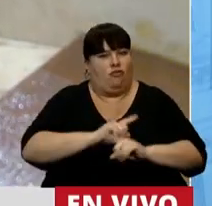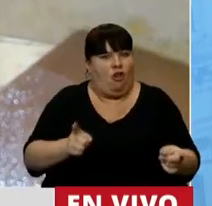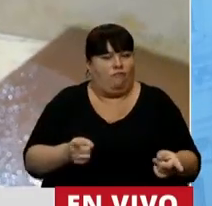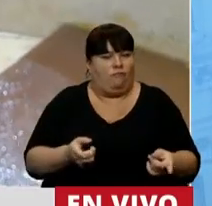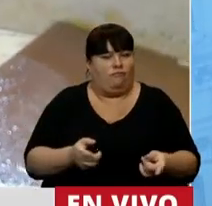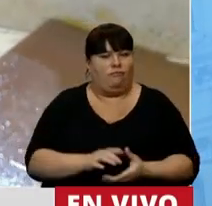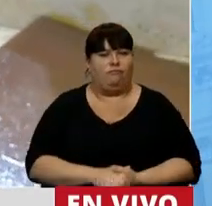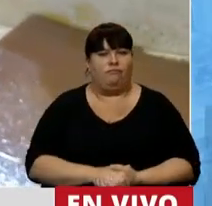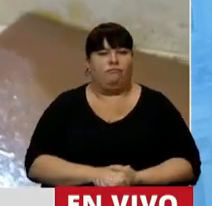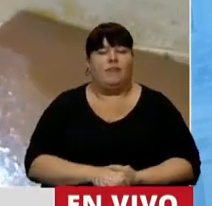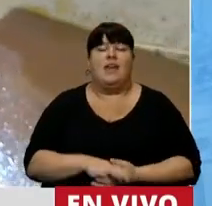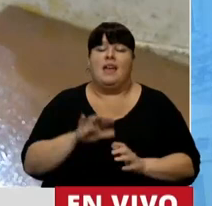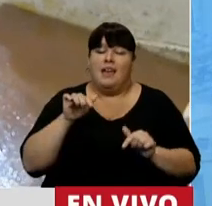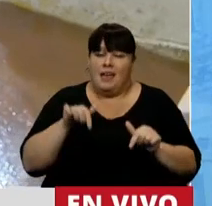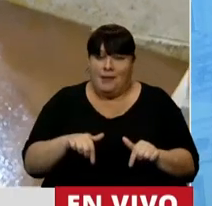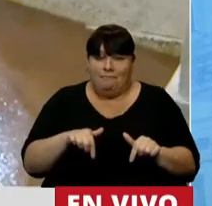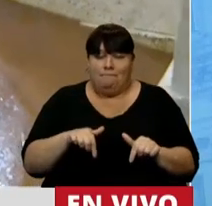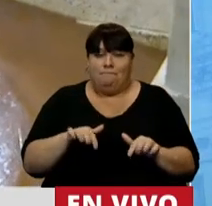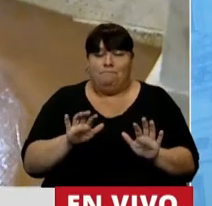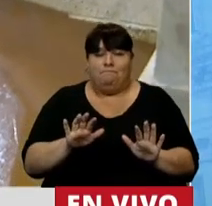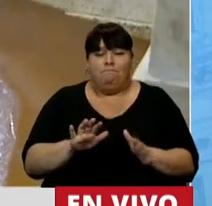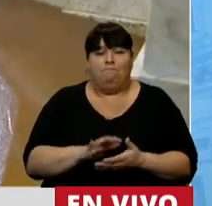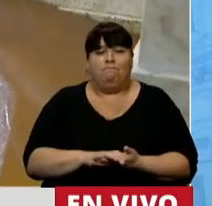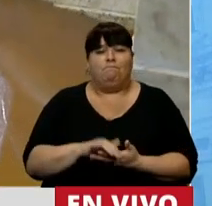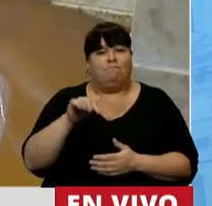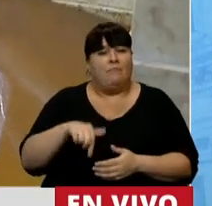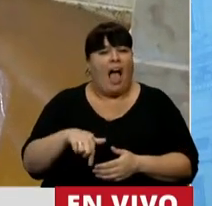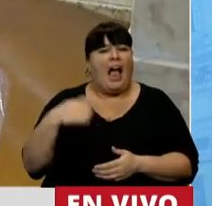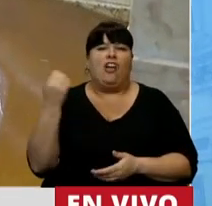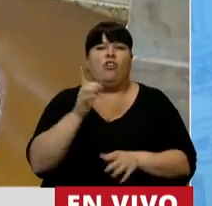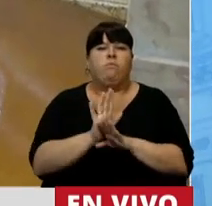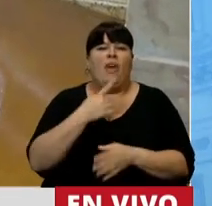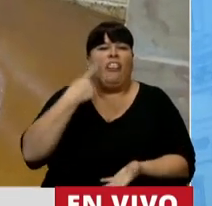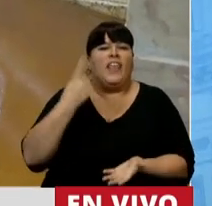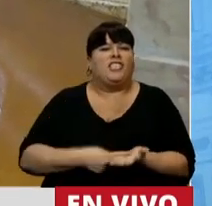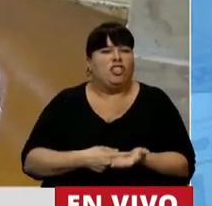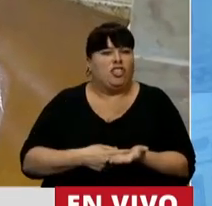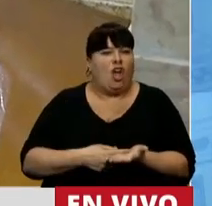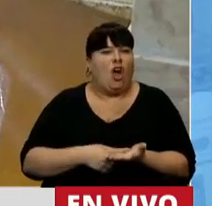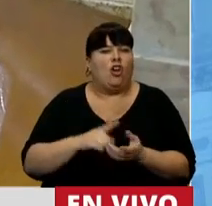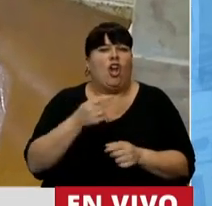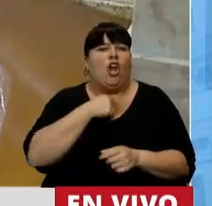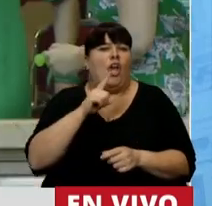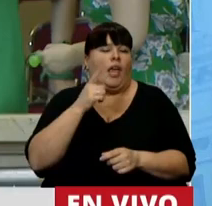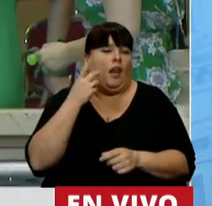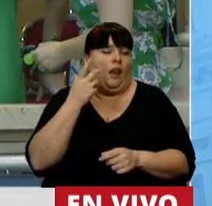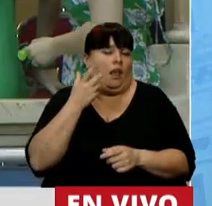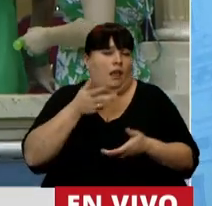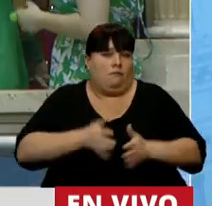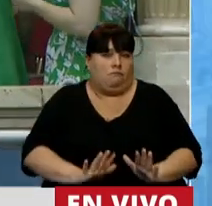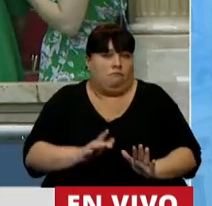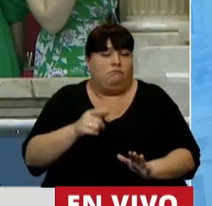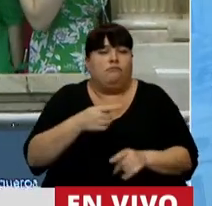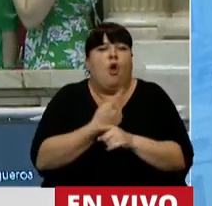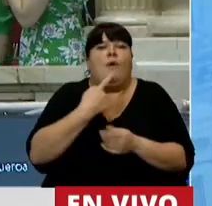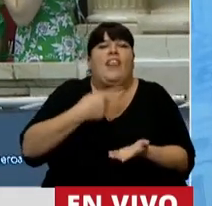vida. Y aquí, señor presidente, aquí se está decidiendo negar la existencia a quien